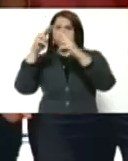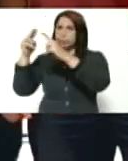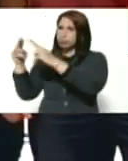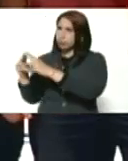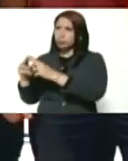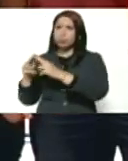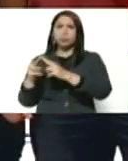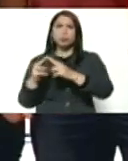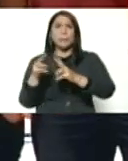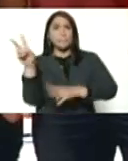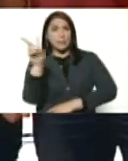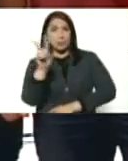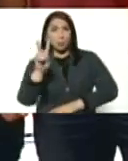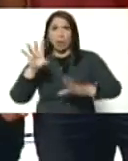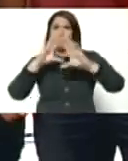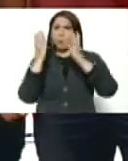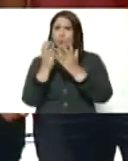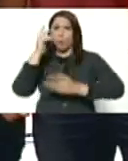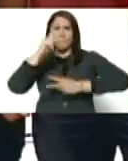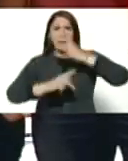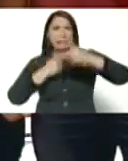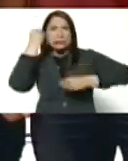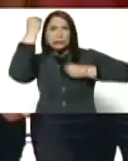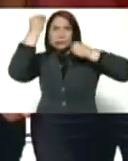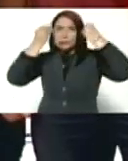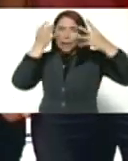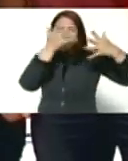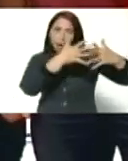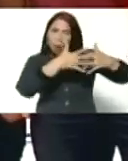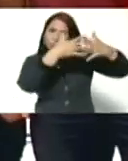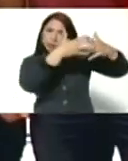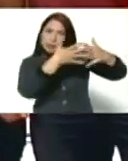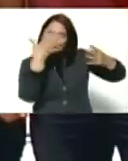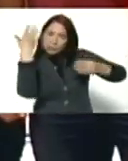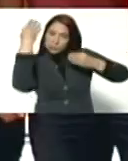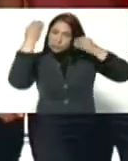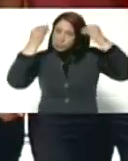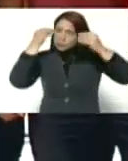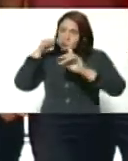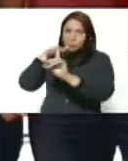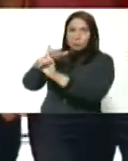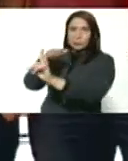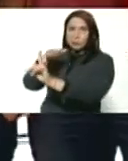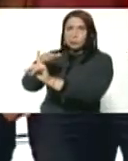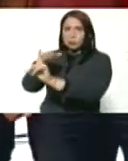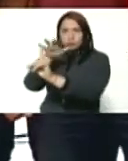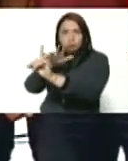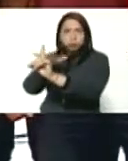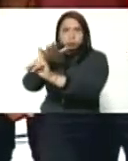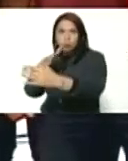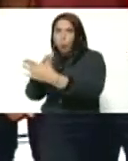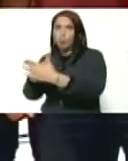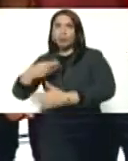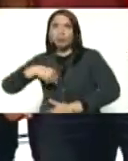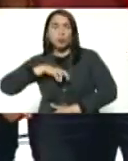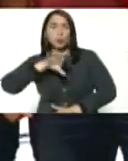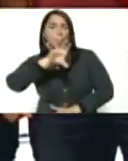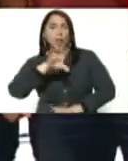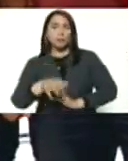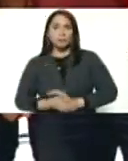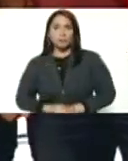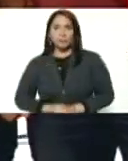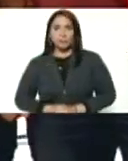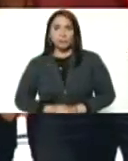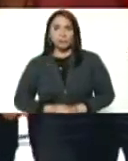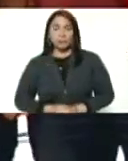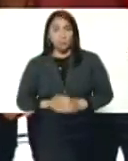y el mundo los planes que desde los Estados Unidos se han venido fraguando contra nuestro país. Acaba de